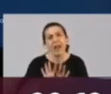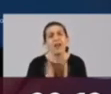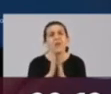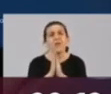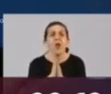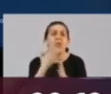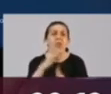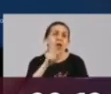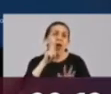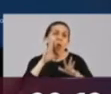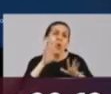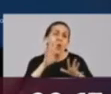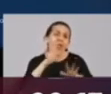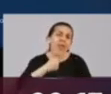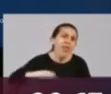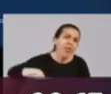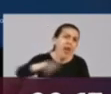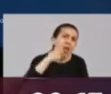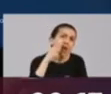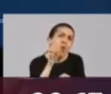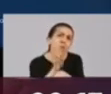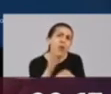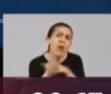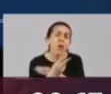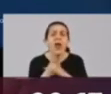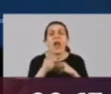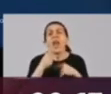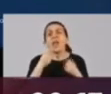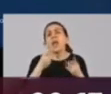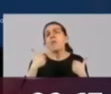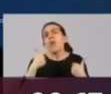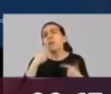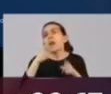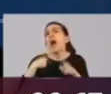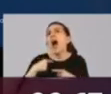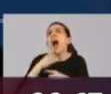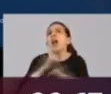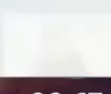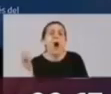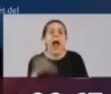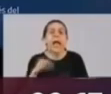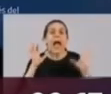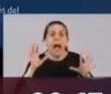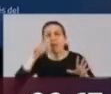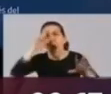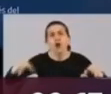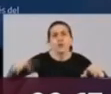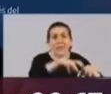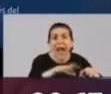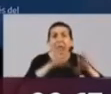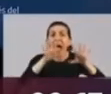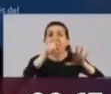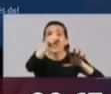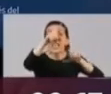muy cuidadosos y que por encima de cualquier discurso de ocasión, esta es la realidad. Para que estos números